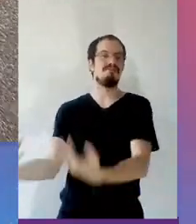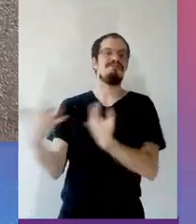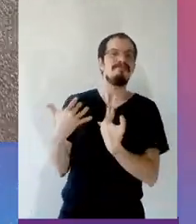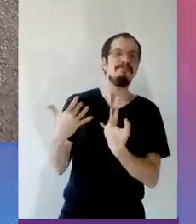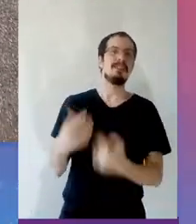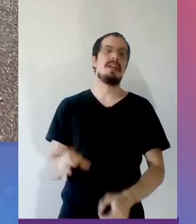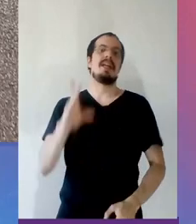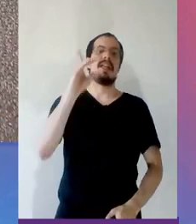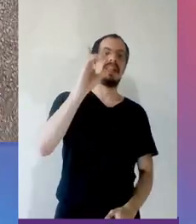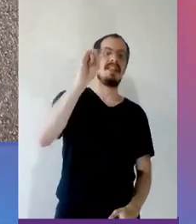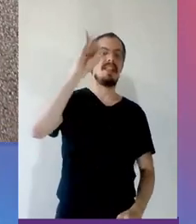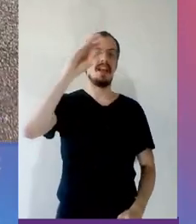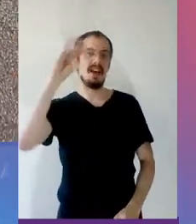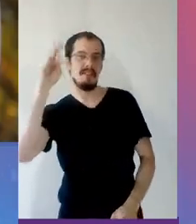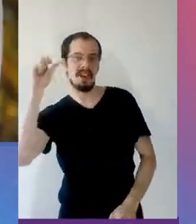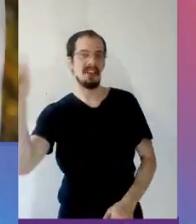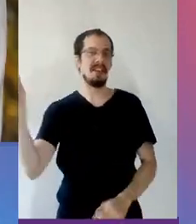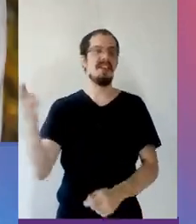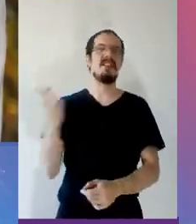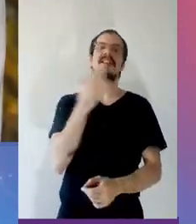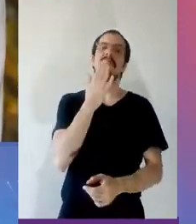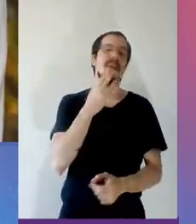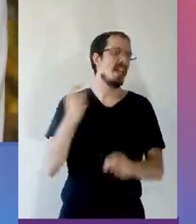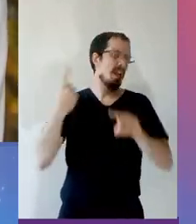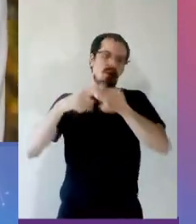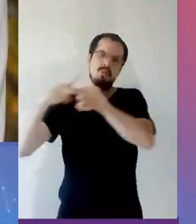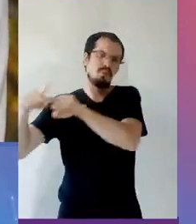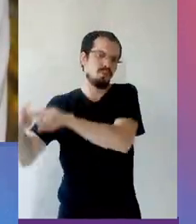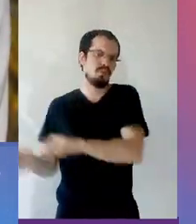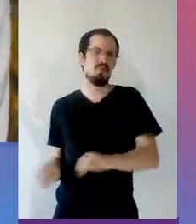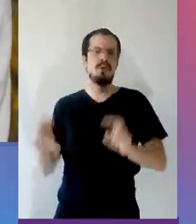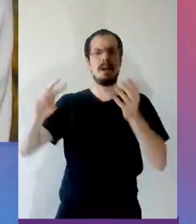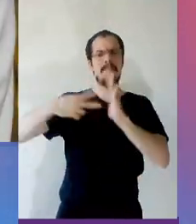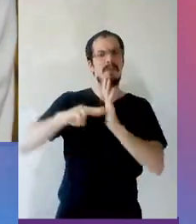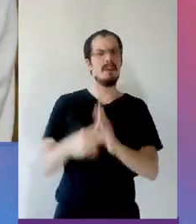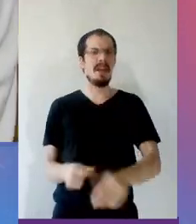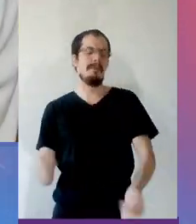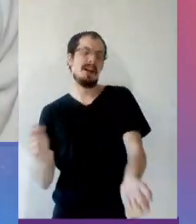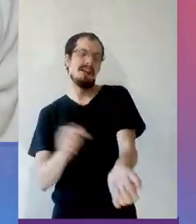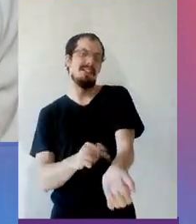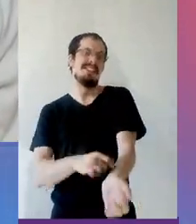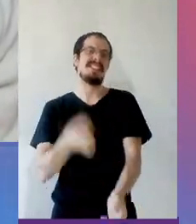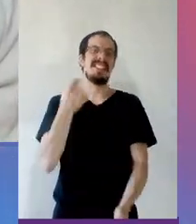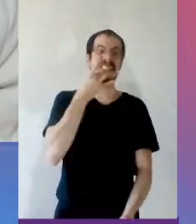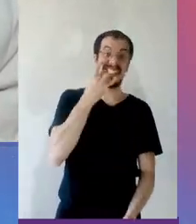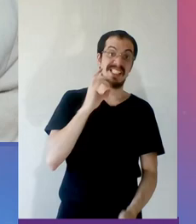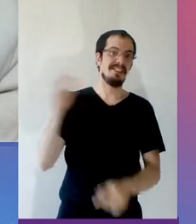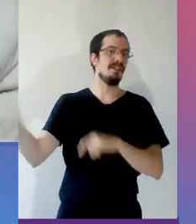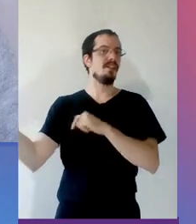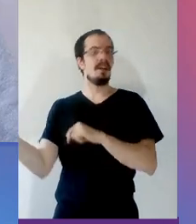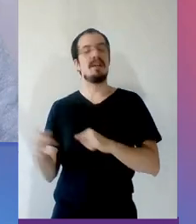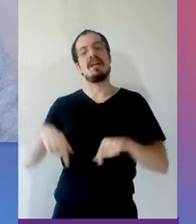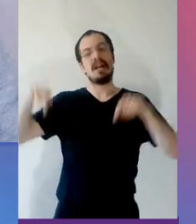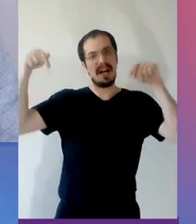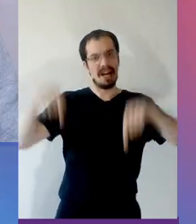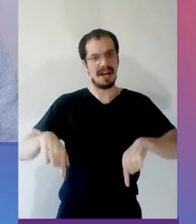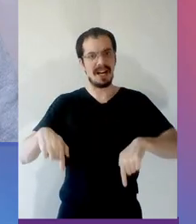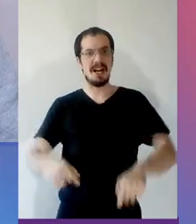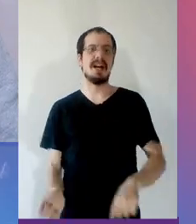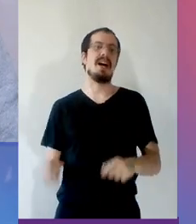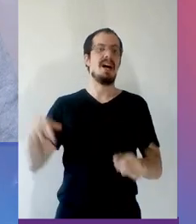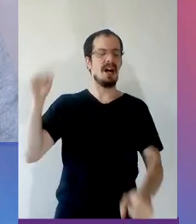las cardiovasculares. O sea, estamos hablando de un periodo tan importante y por eso que hemos luchado, muchas de las que estamos